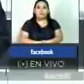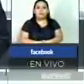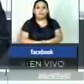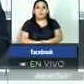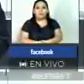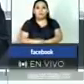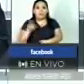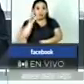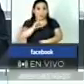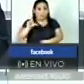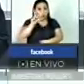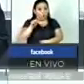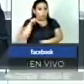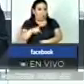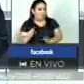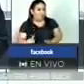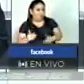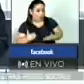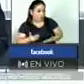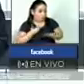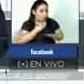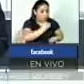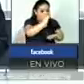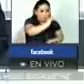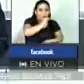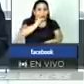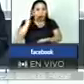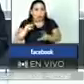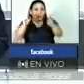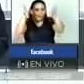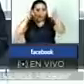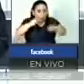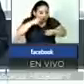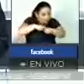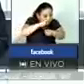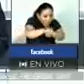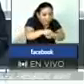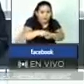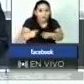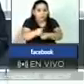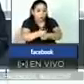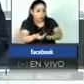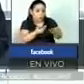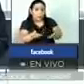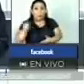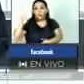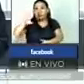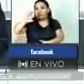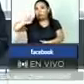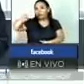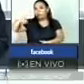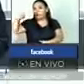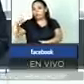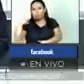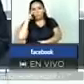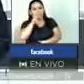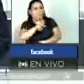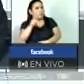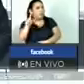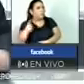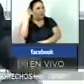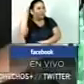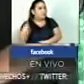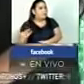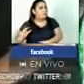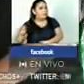Este lunes comenzó la entrega de 400 mil paquetes agrícolas a nivel nacional. En el siguiente informe le contamos cómo se desarrolló la primera jornada.